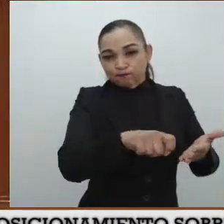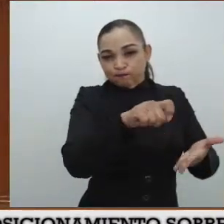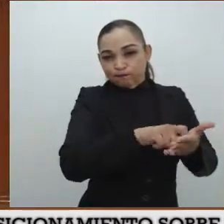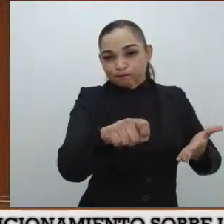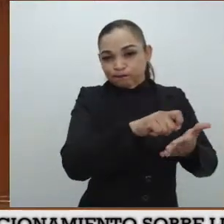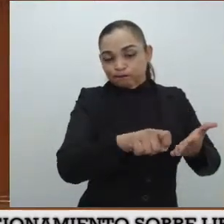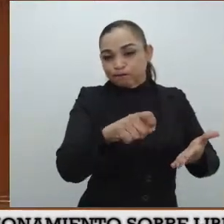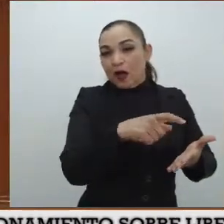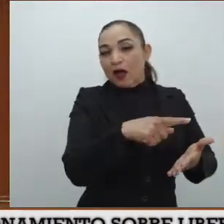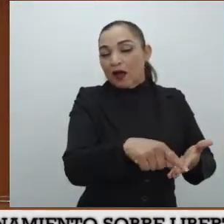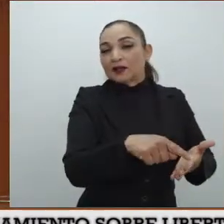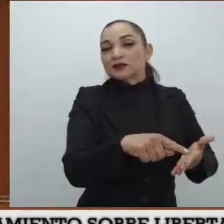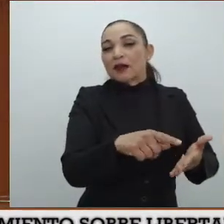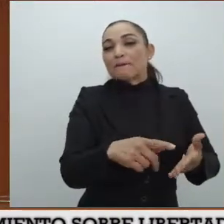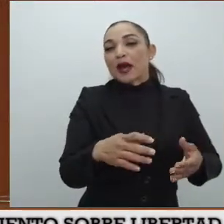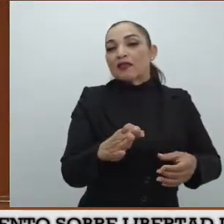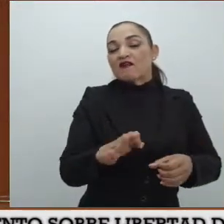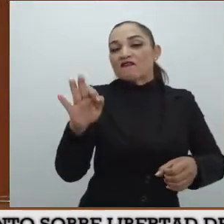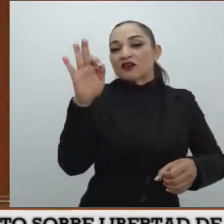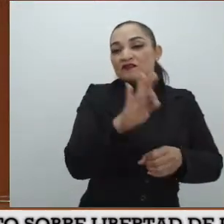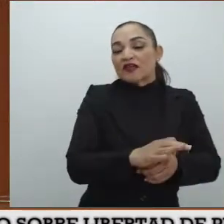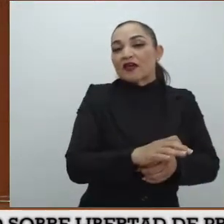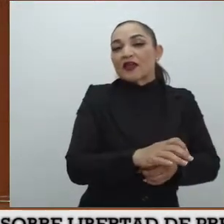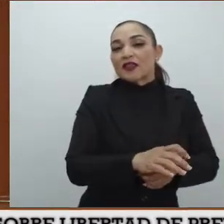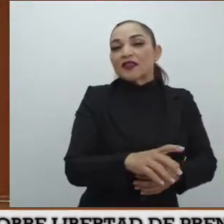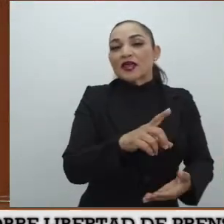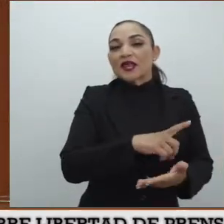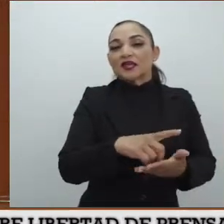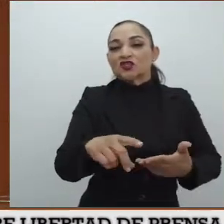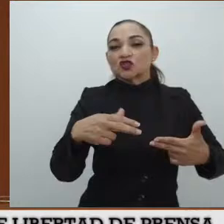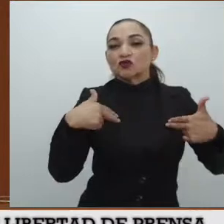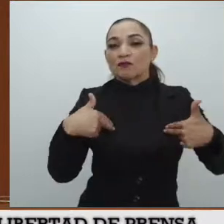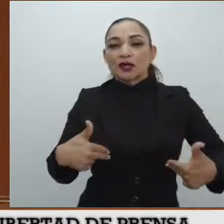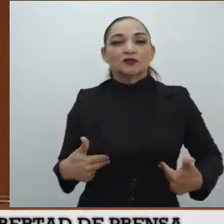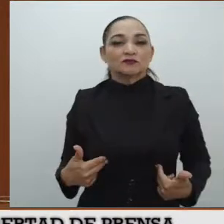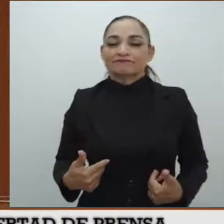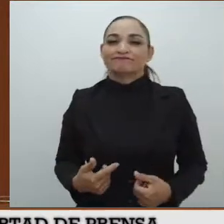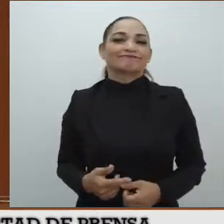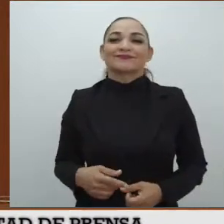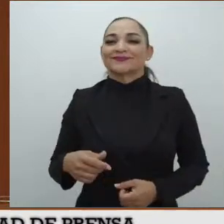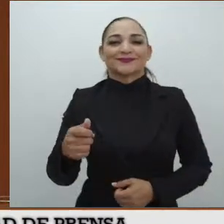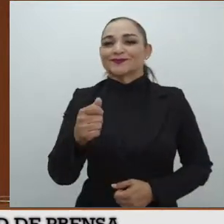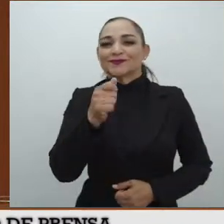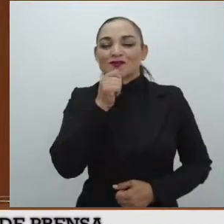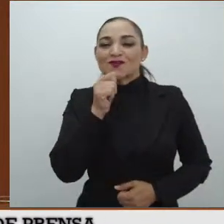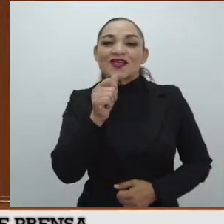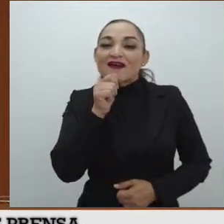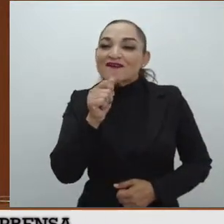derechos humanos, porque hasta ahorita no existe legislación alguna en esa materia.